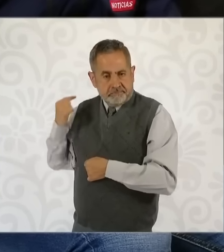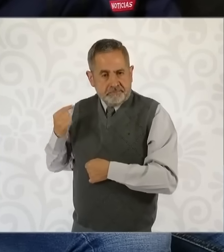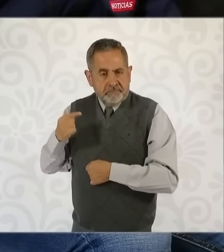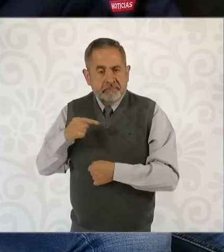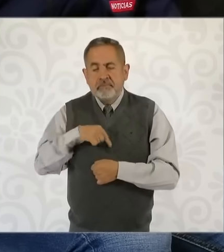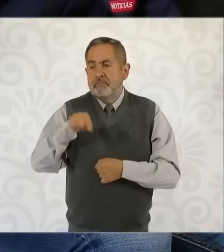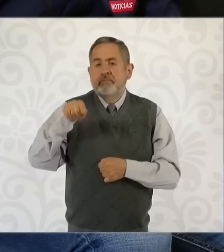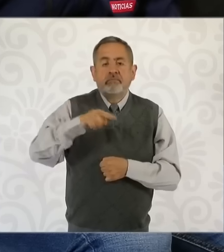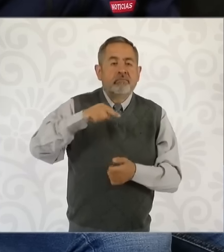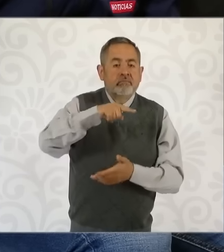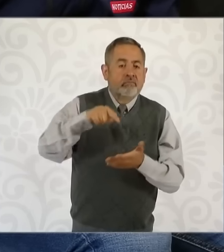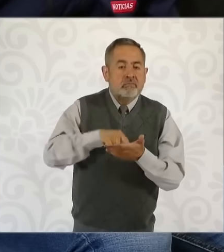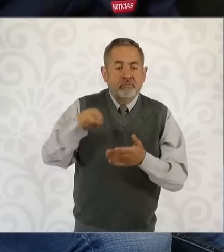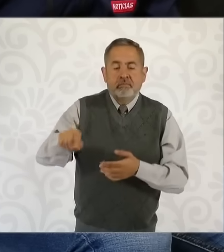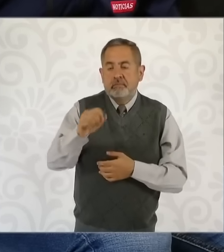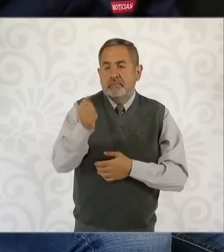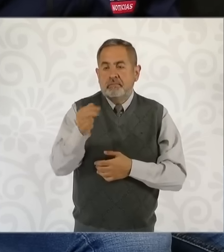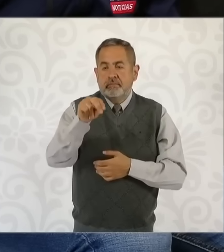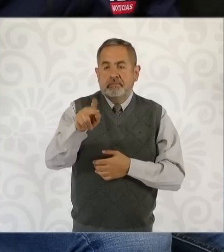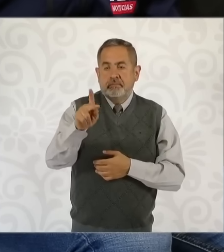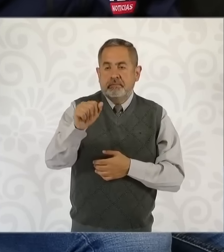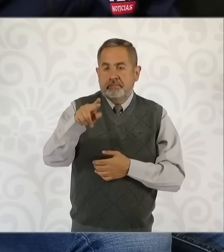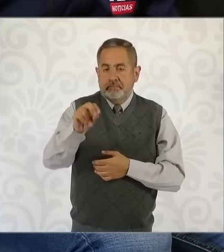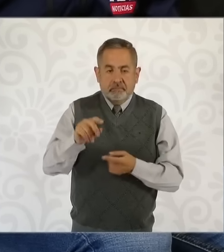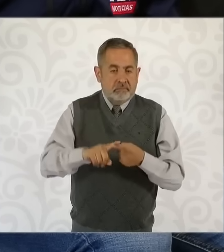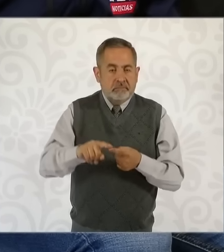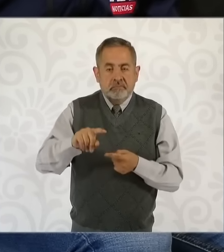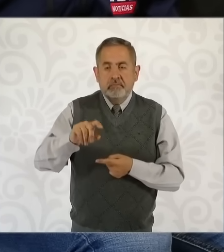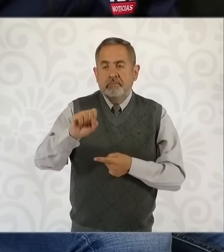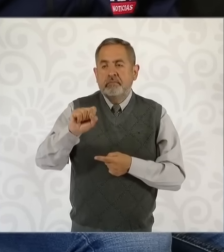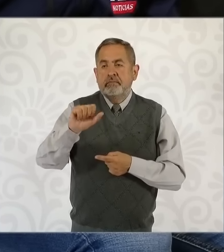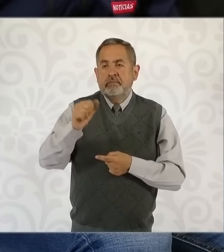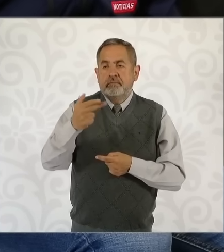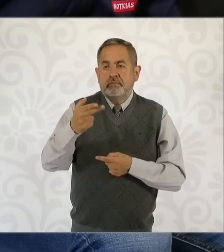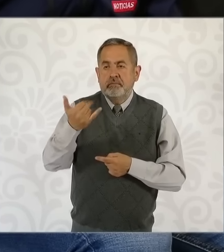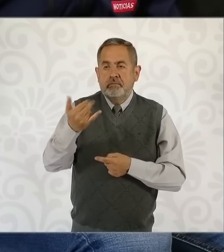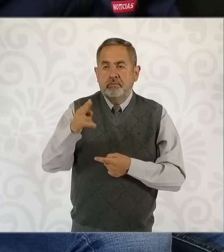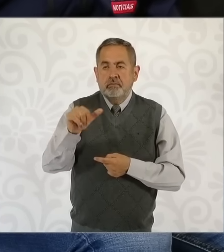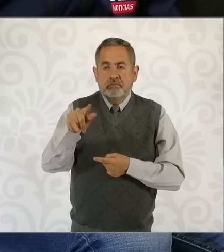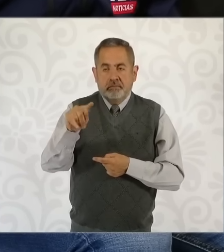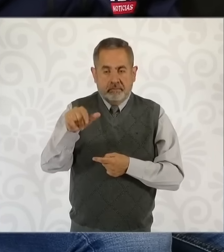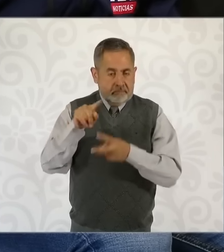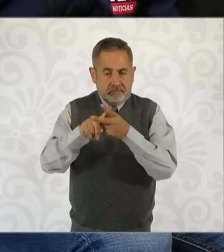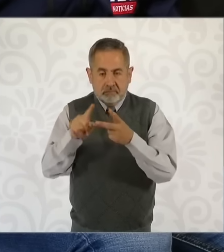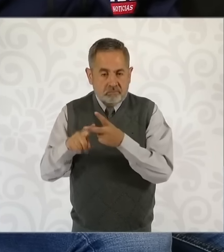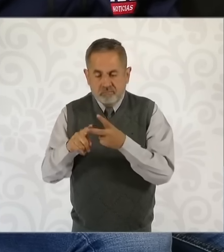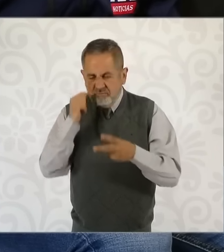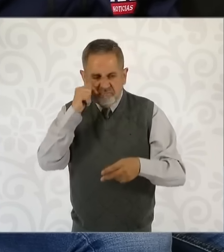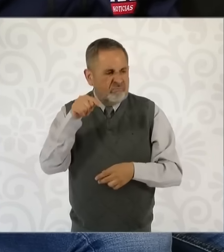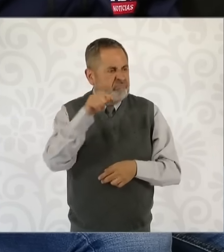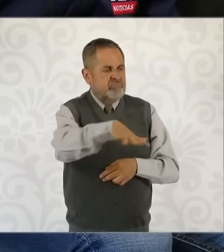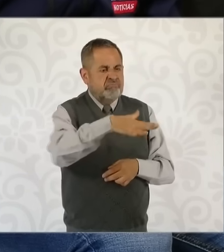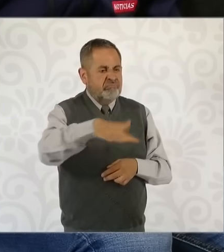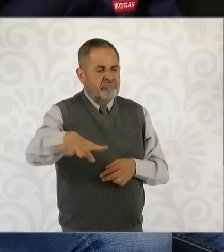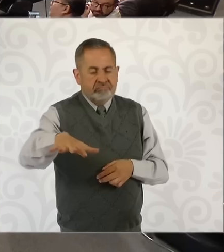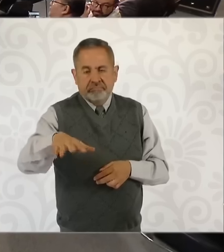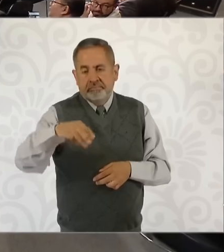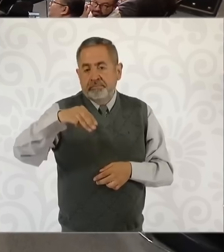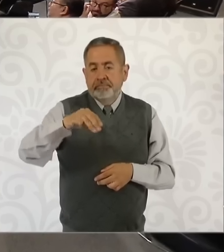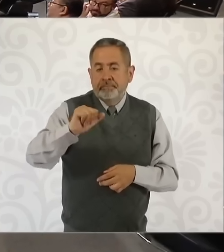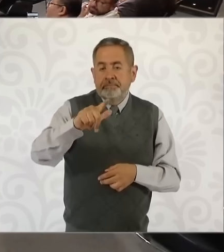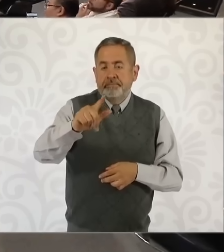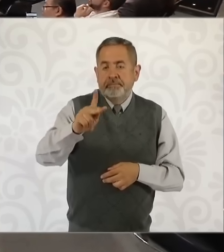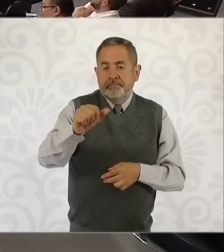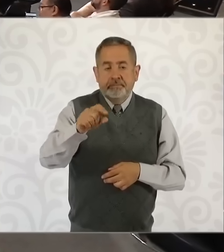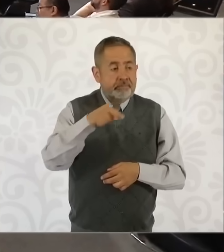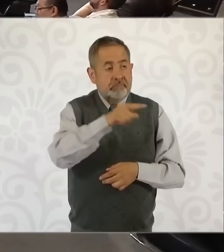San Pancho, Sayulita, se unieron todos los ambientalistas para abrir la playa Malpaso. Esta playa que